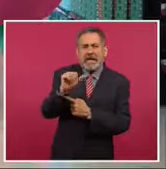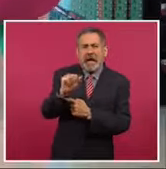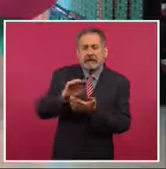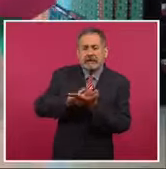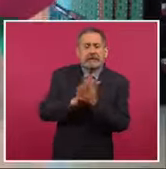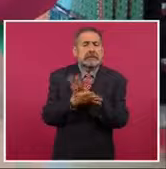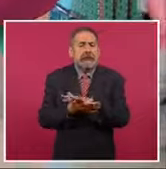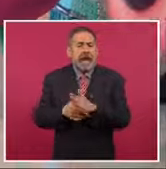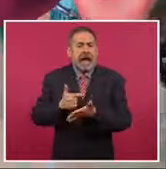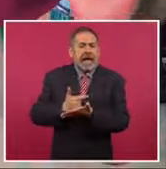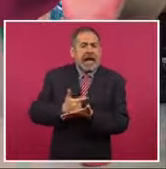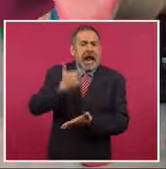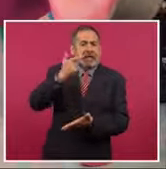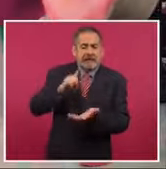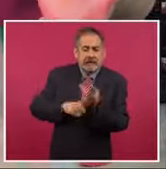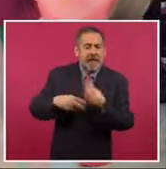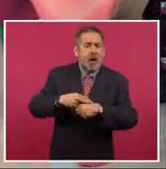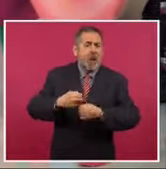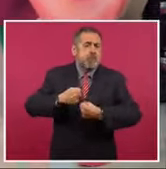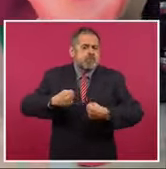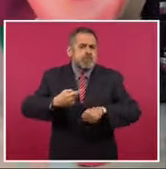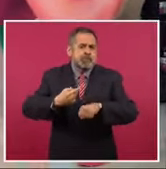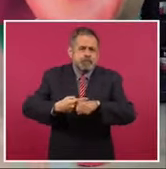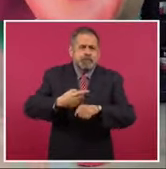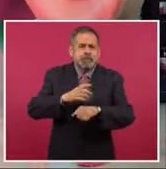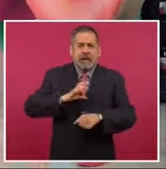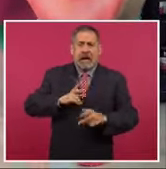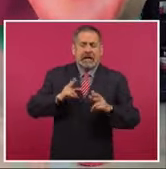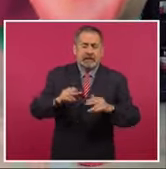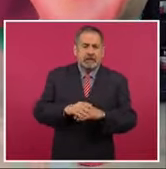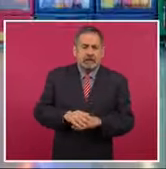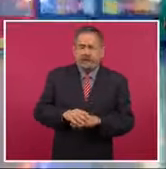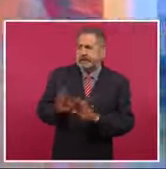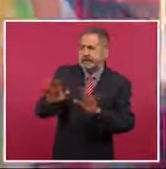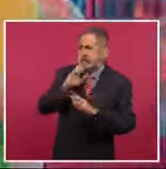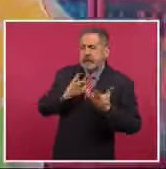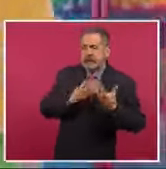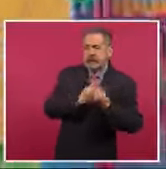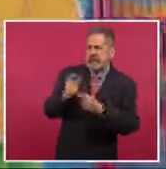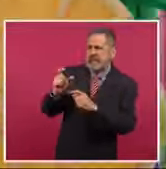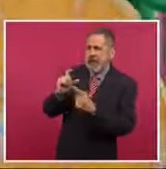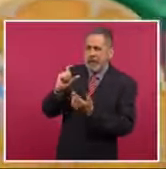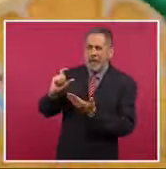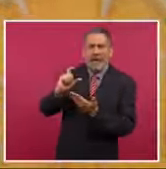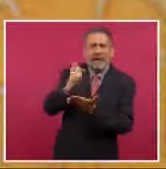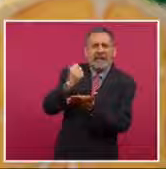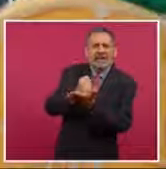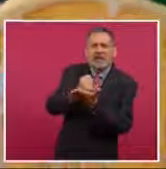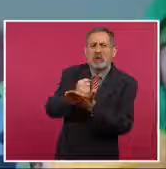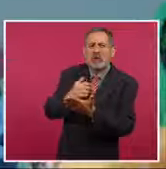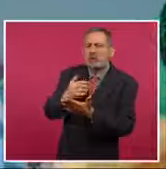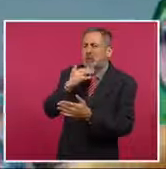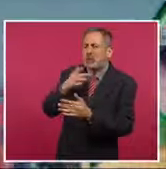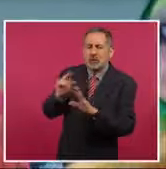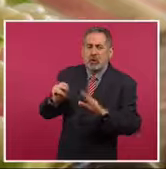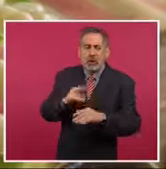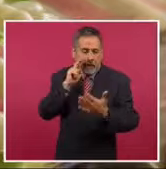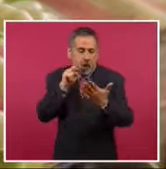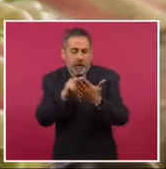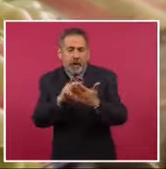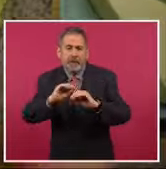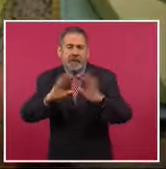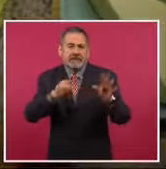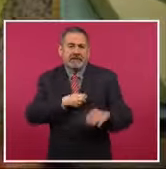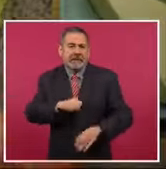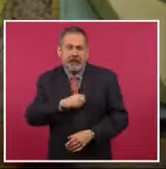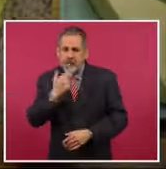¡Está lleno de calorías! Que se convierten en grasa, que provoca obesidad y hasta cáncer. Yo me quedo con ustedes. Con tanto sello, hace daño. Checa